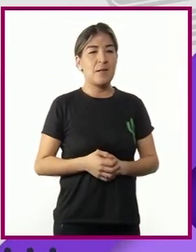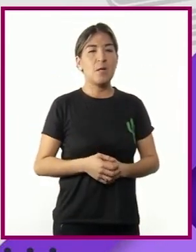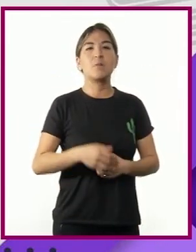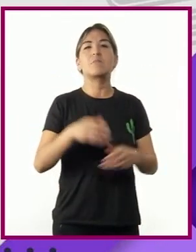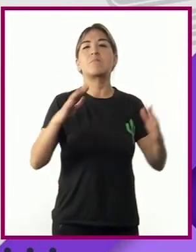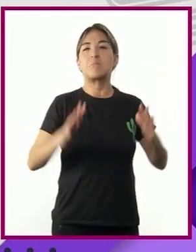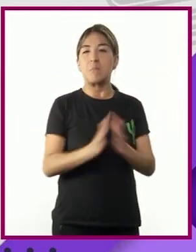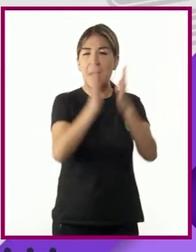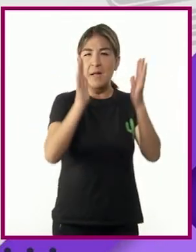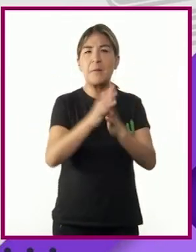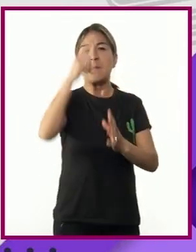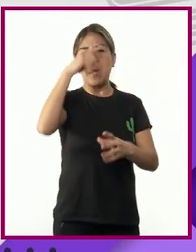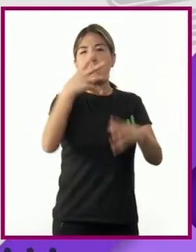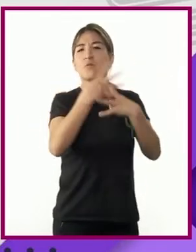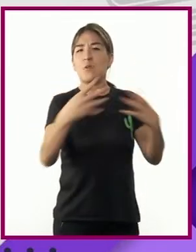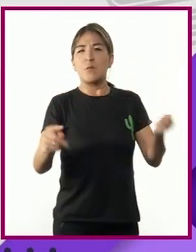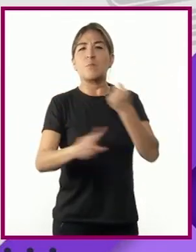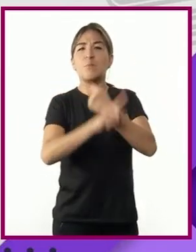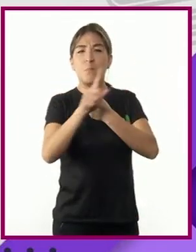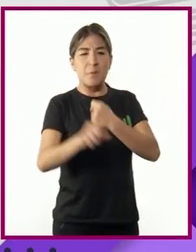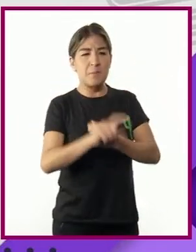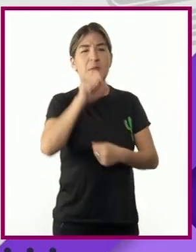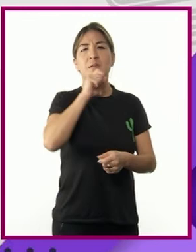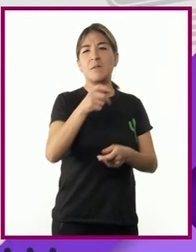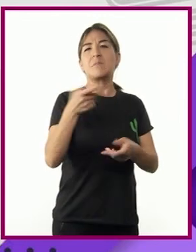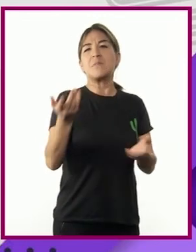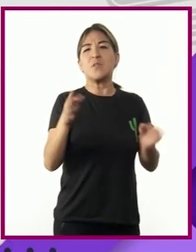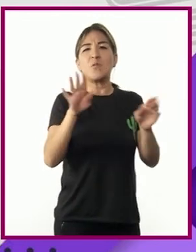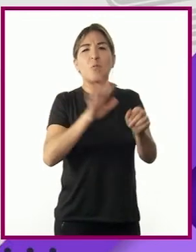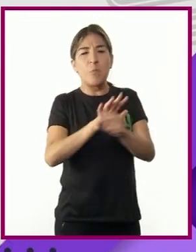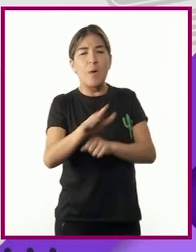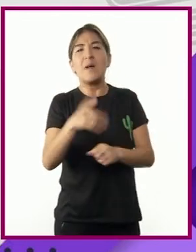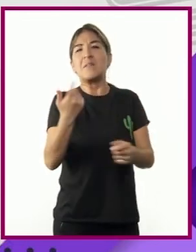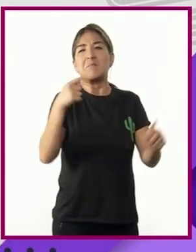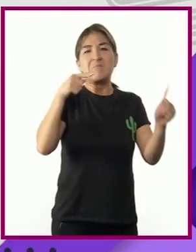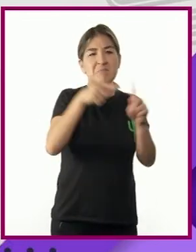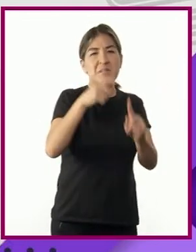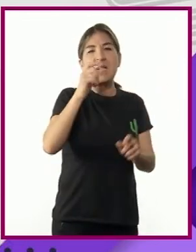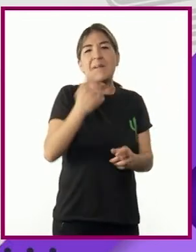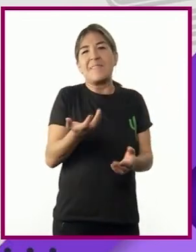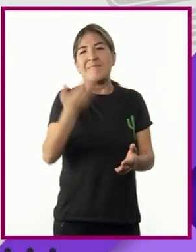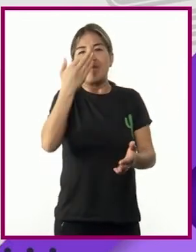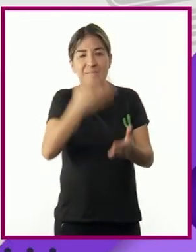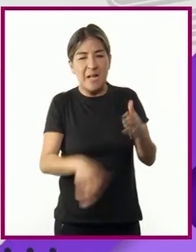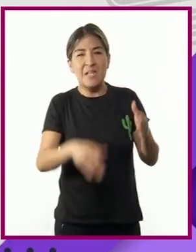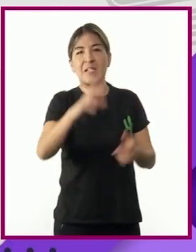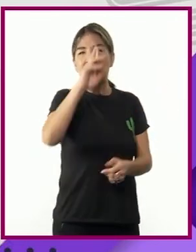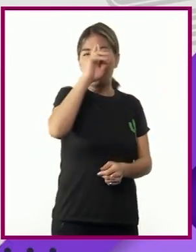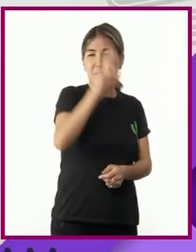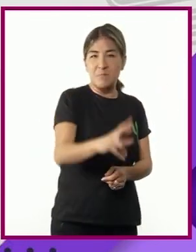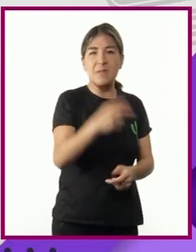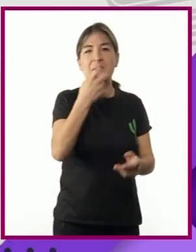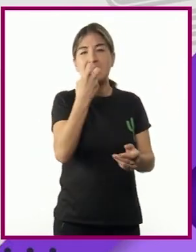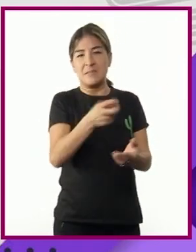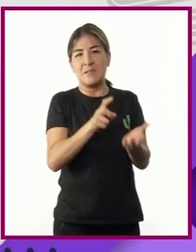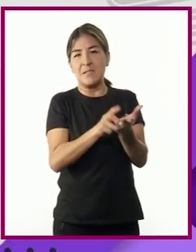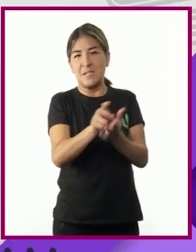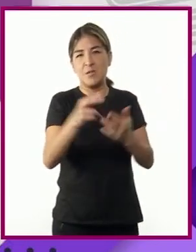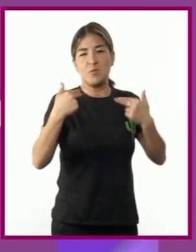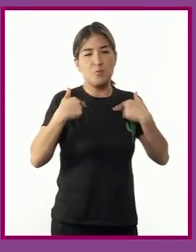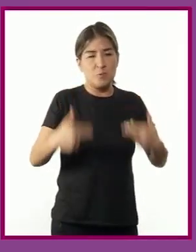la solución de problemas o situaciones que desfavorecen el respeto a los derechos